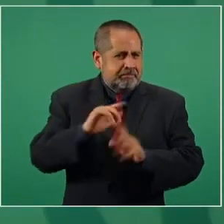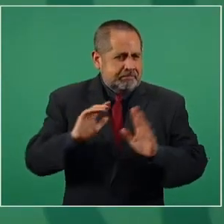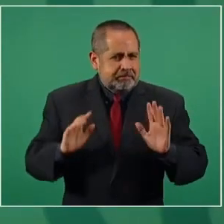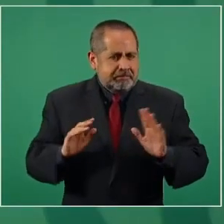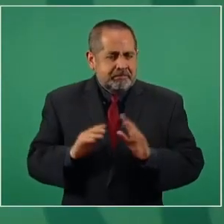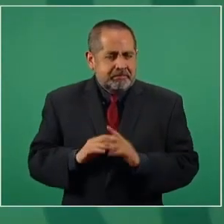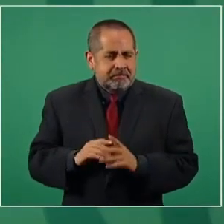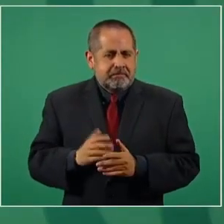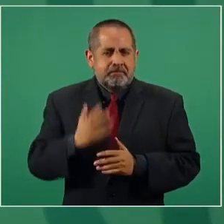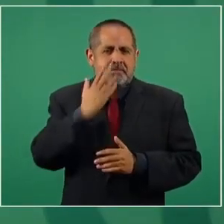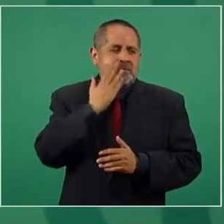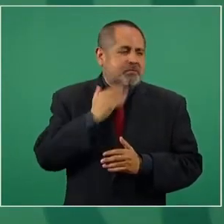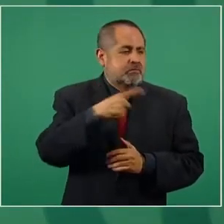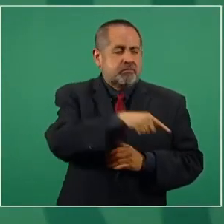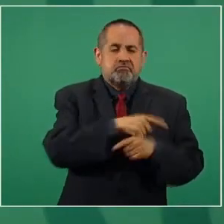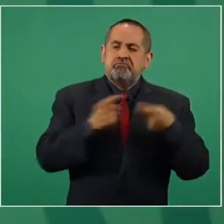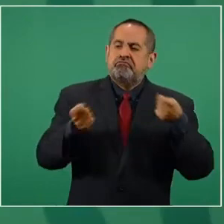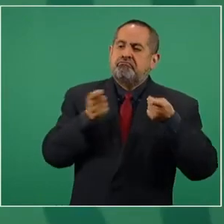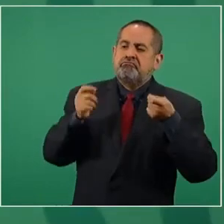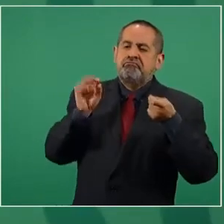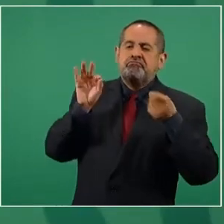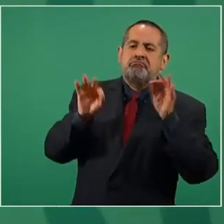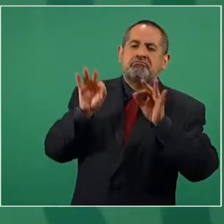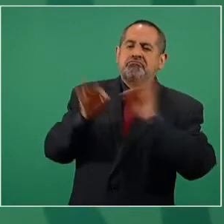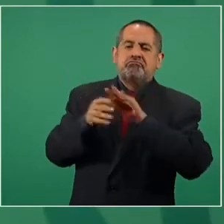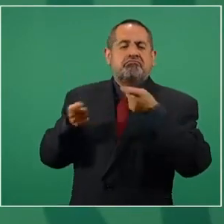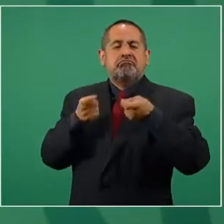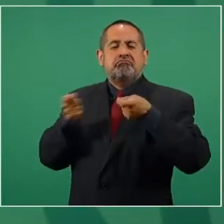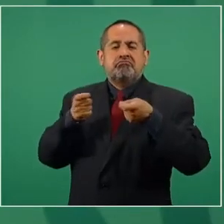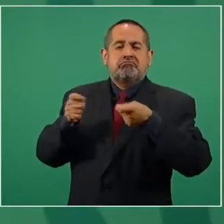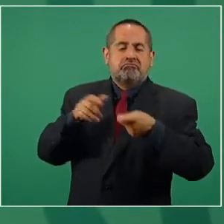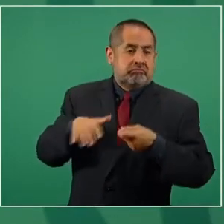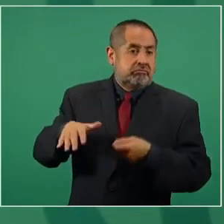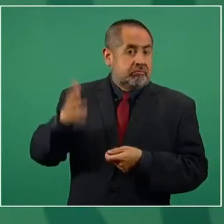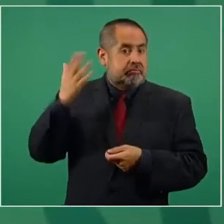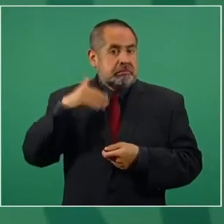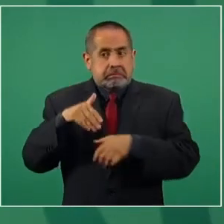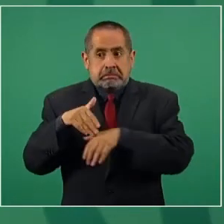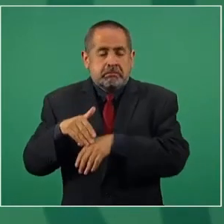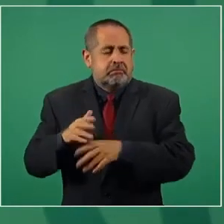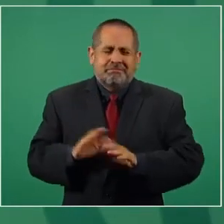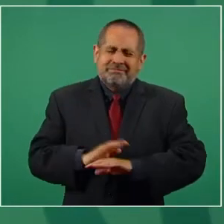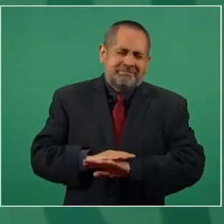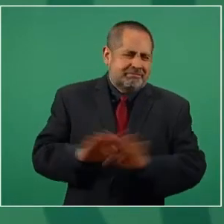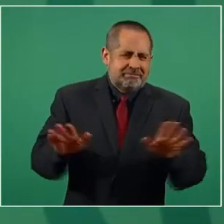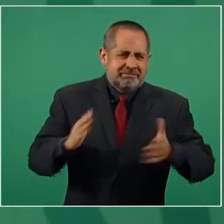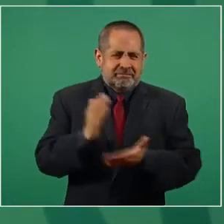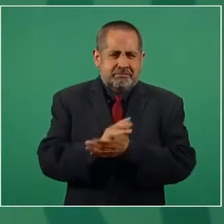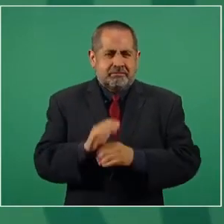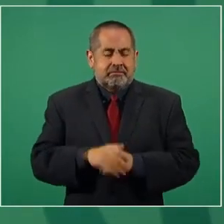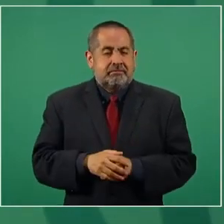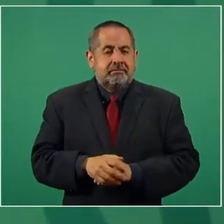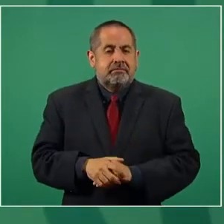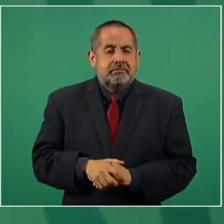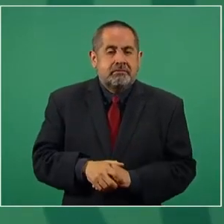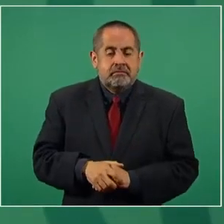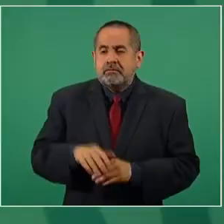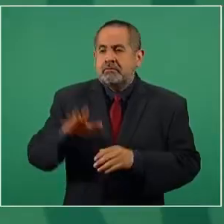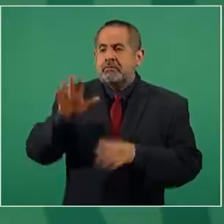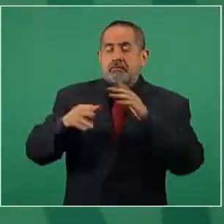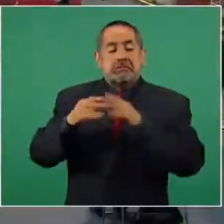Ya no hay ese tutelaje, esa manipulación que existía. Ya lo dijo